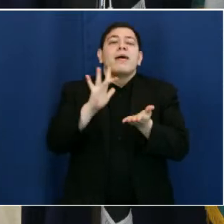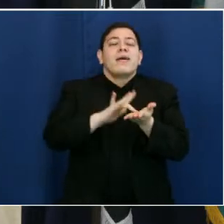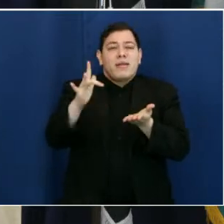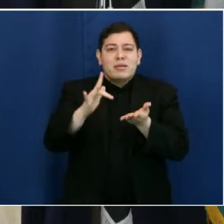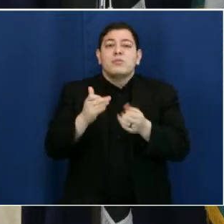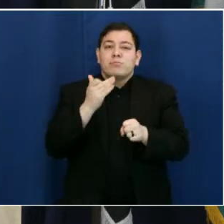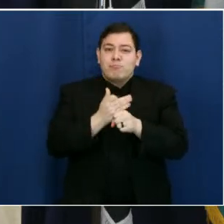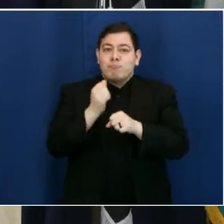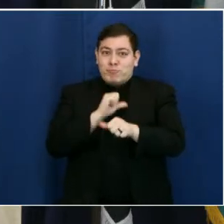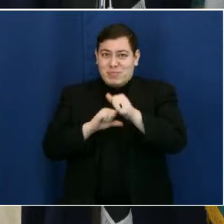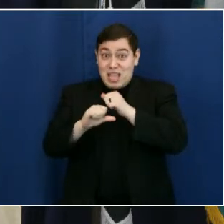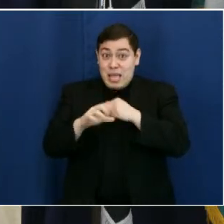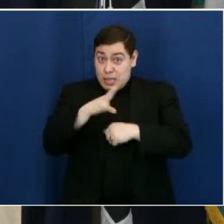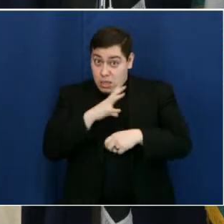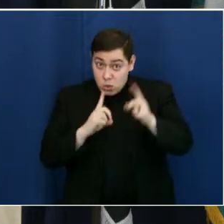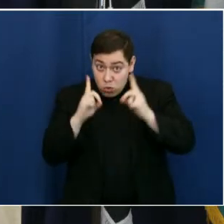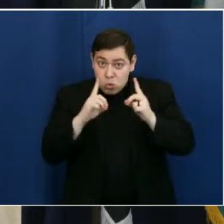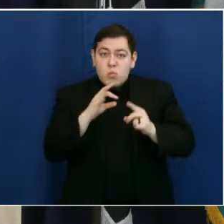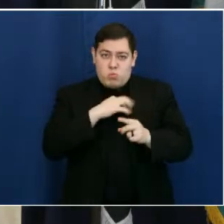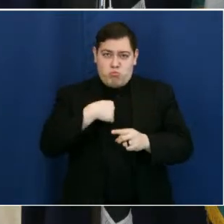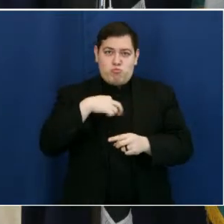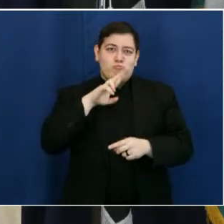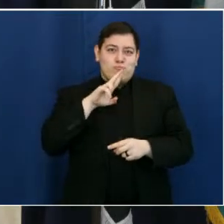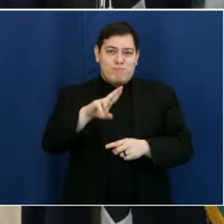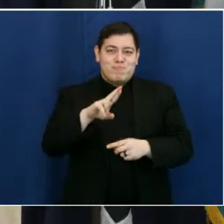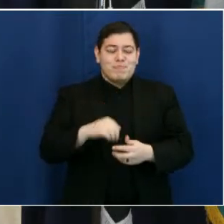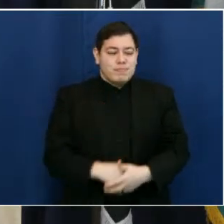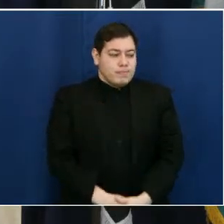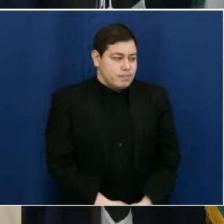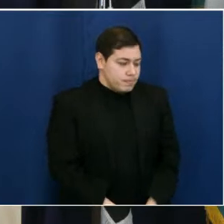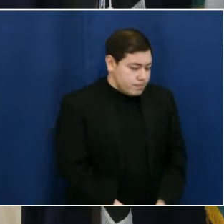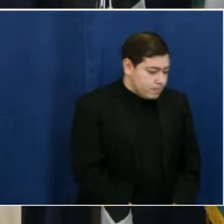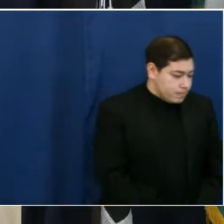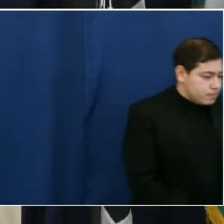ahorita cualquier pregunta la respondo.